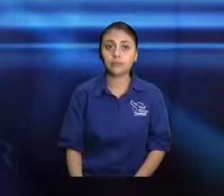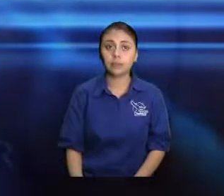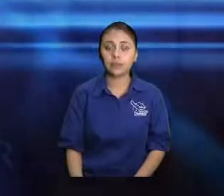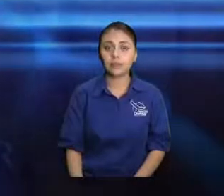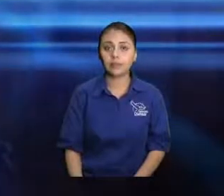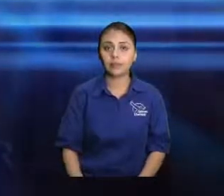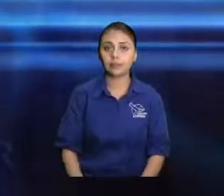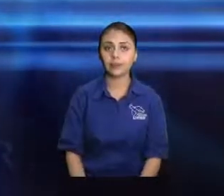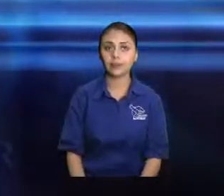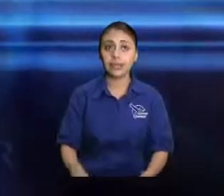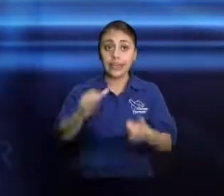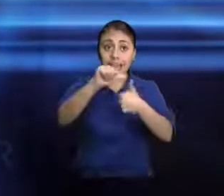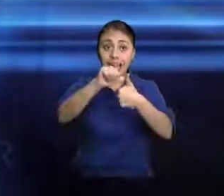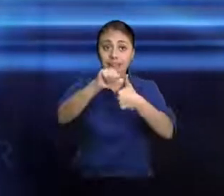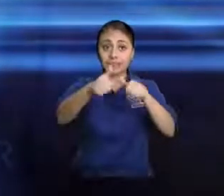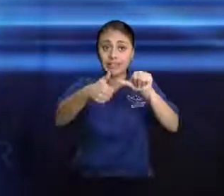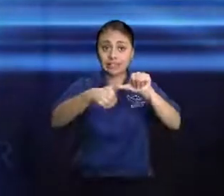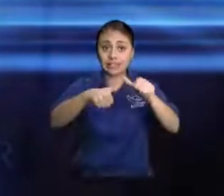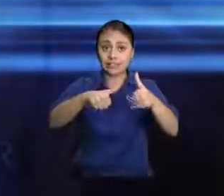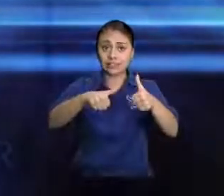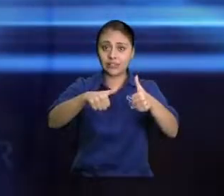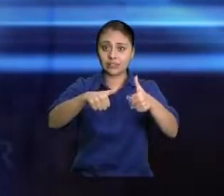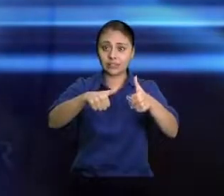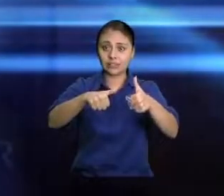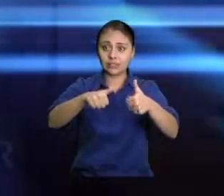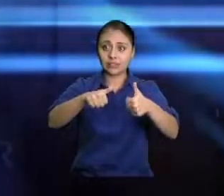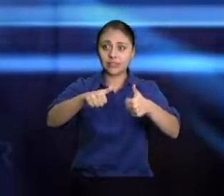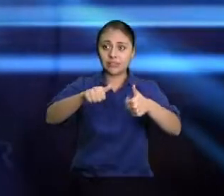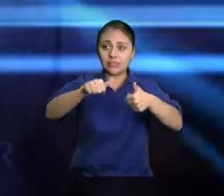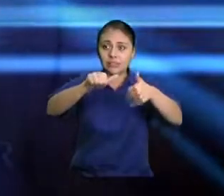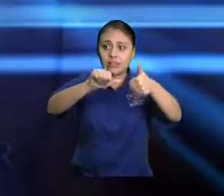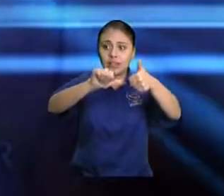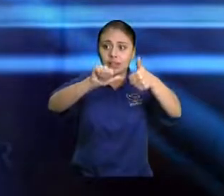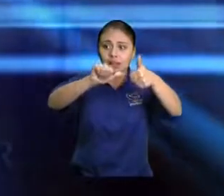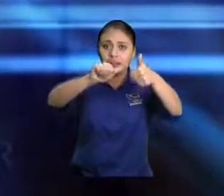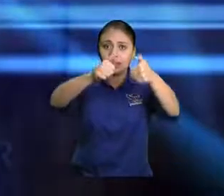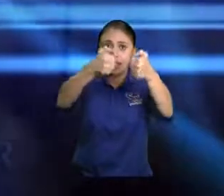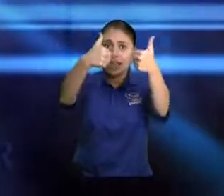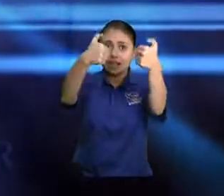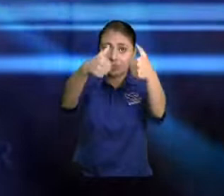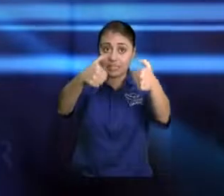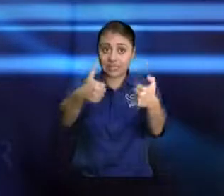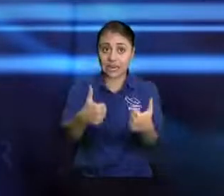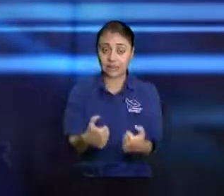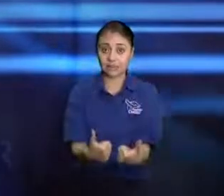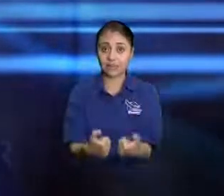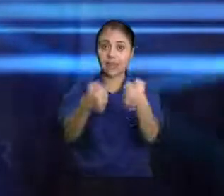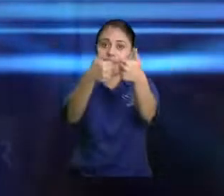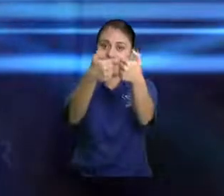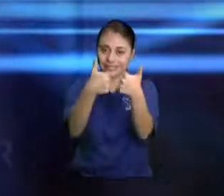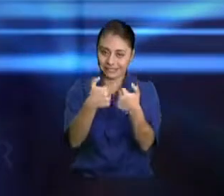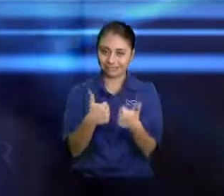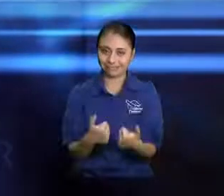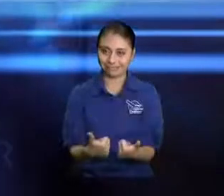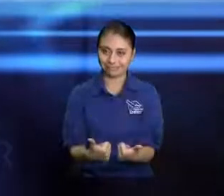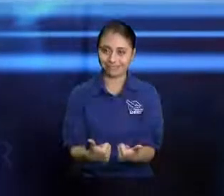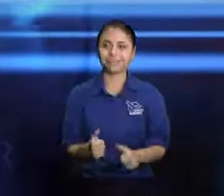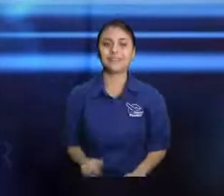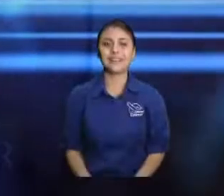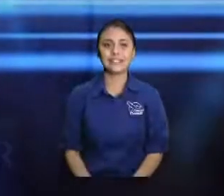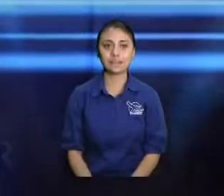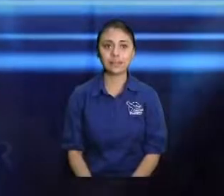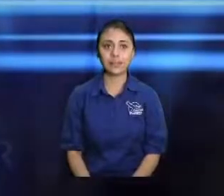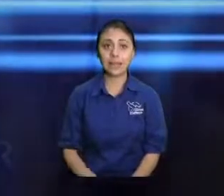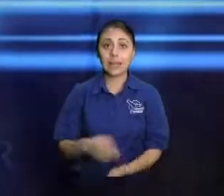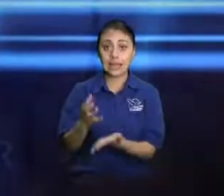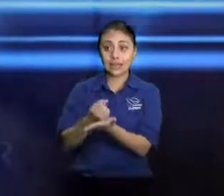podrían apoyar y decir si eso sucede o no, pero primero Dios que no. Pero me imagino que hay gente